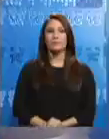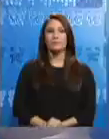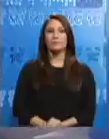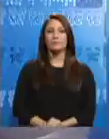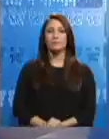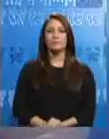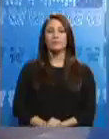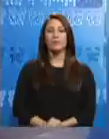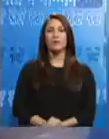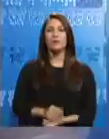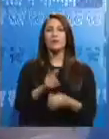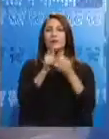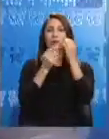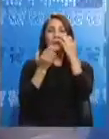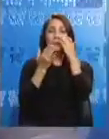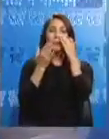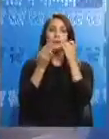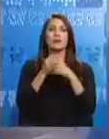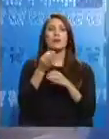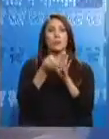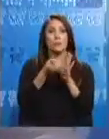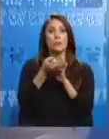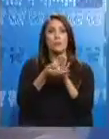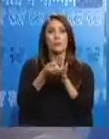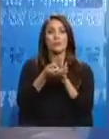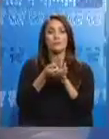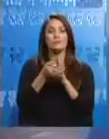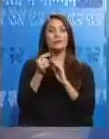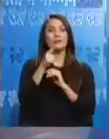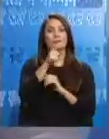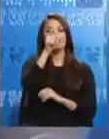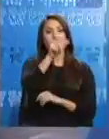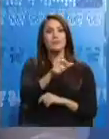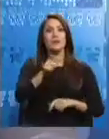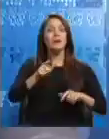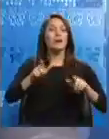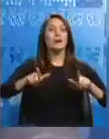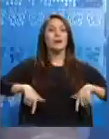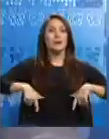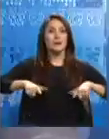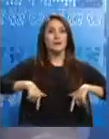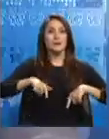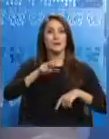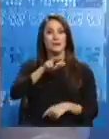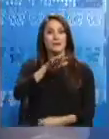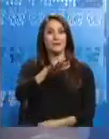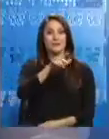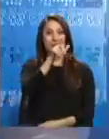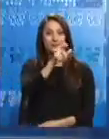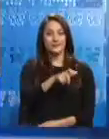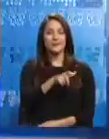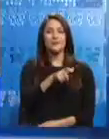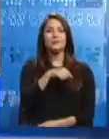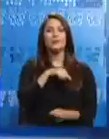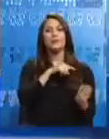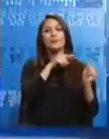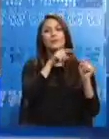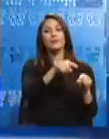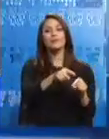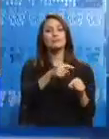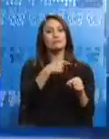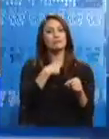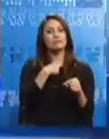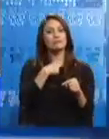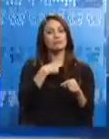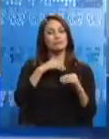Y en un mitin organizado en el cantón Durán, provincia del Guayas, el candidato a la presidencia por el movimiento Alianza País, Lenín Moreno, reconoció